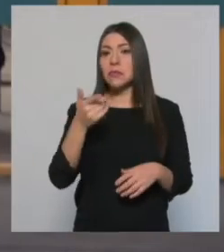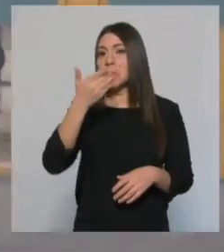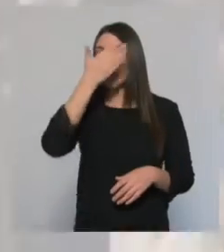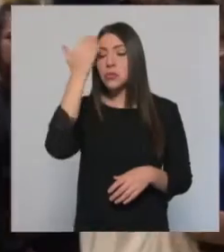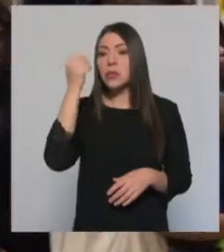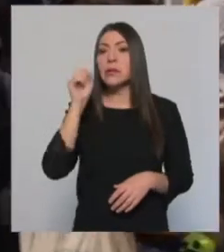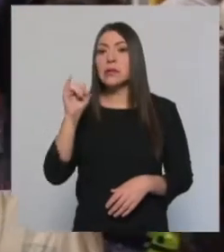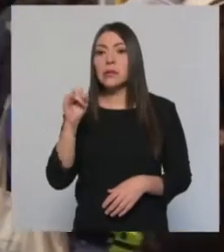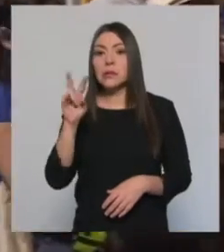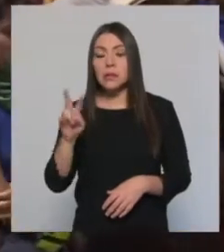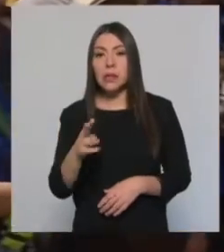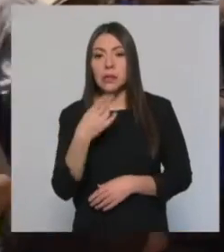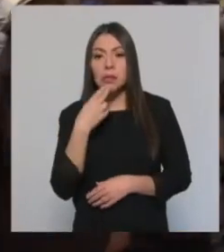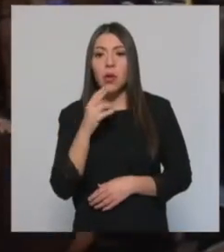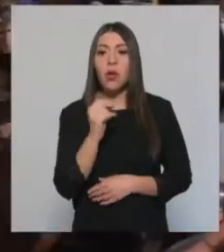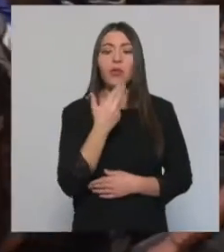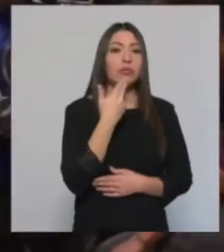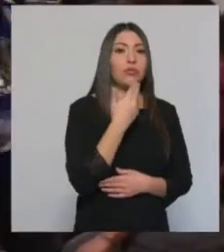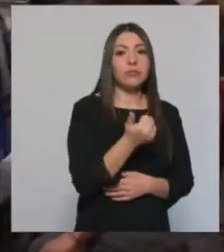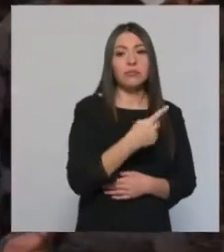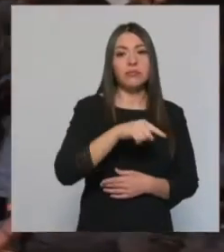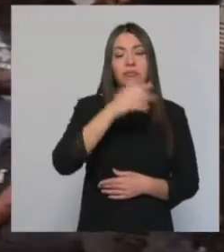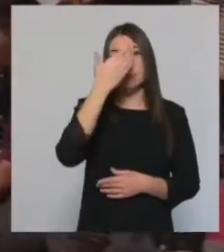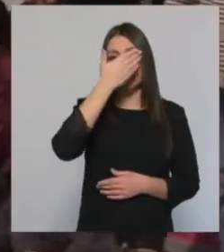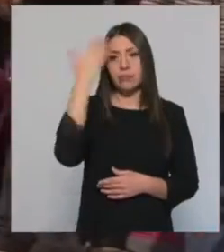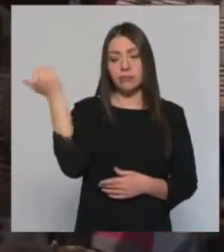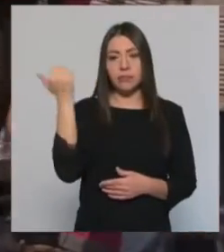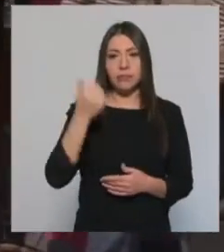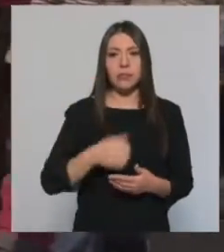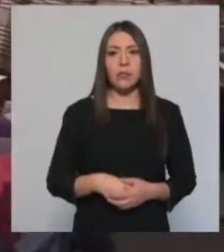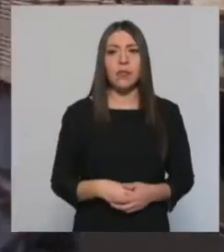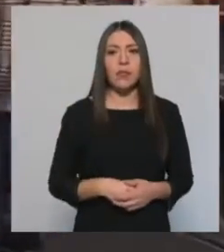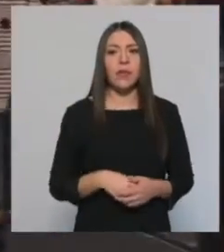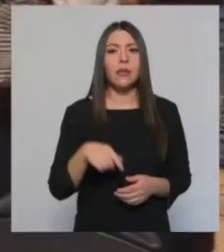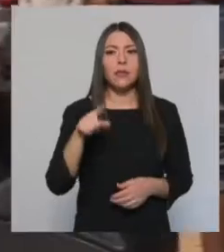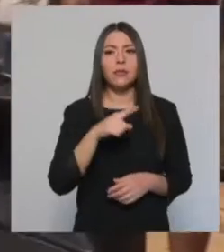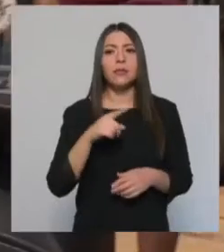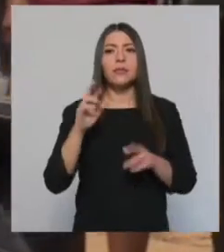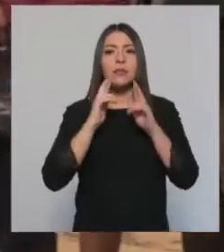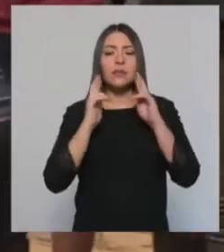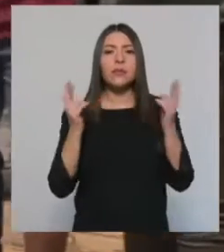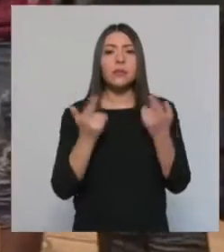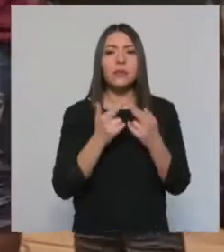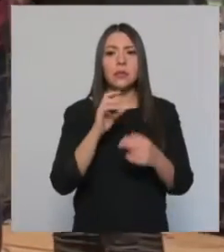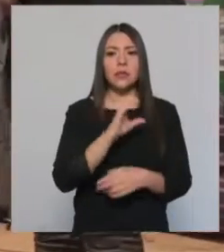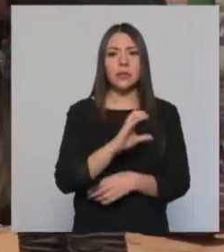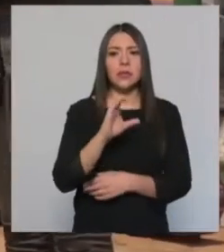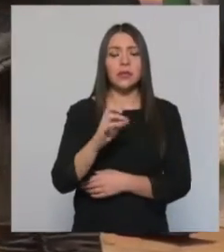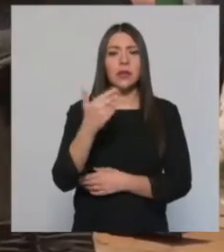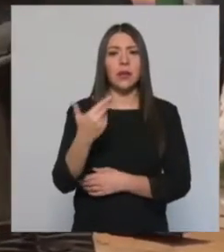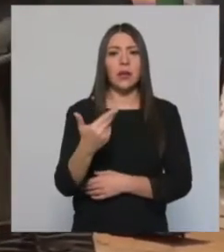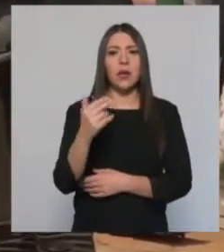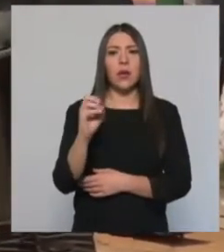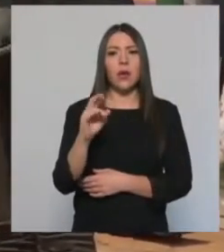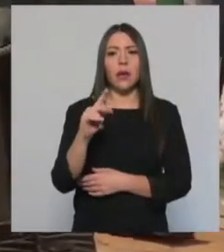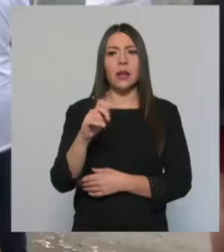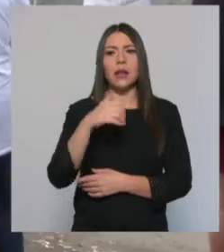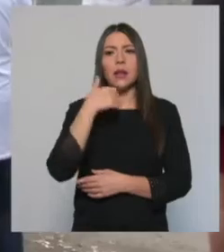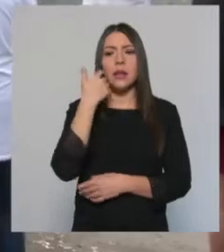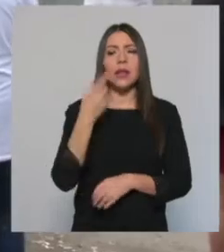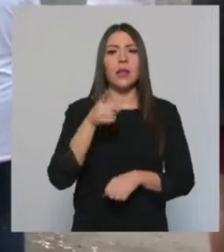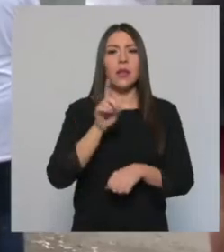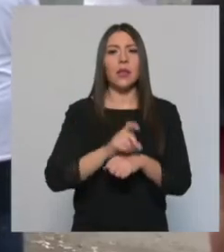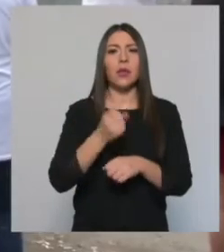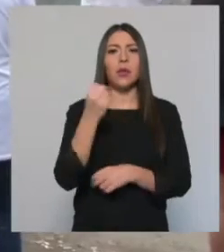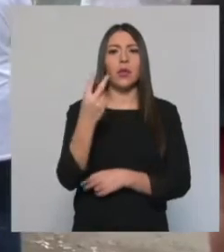funcionan o no. Los acuerdos a los que llegaron luego de la asamblea en CCH Oriente son realizar paro activo el 2 de mayo